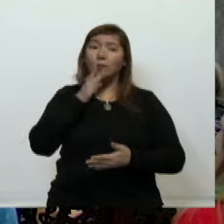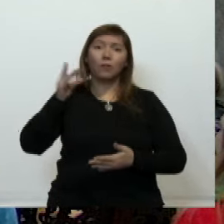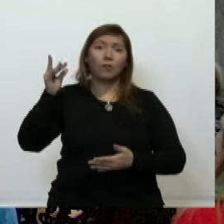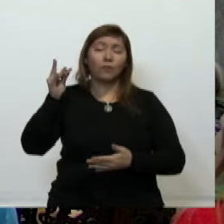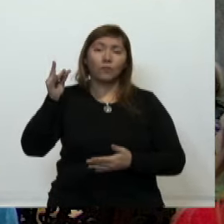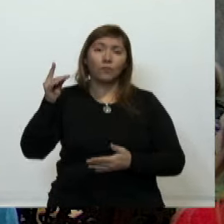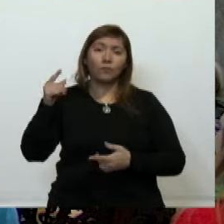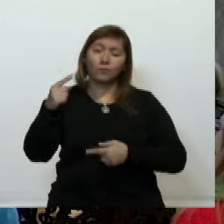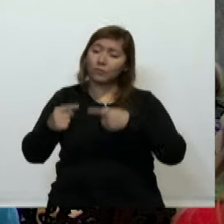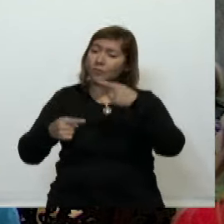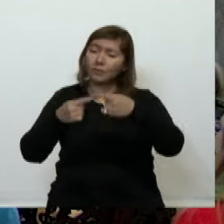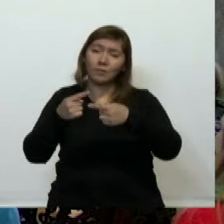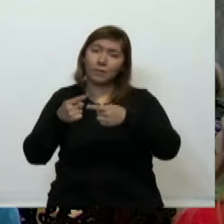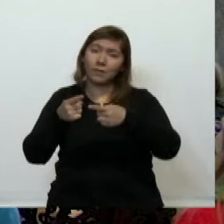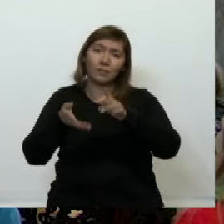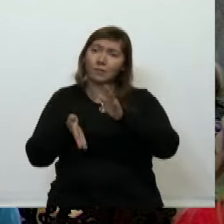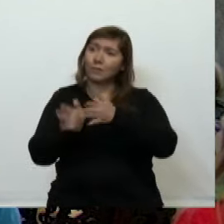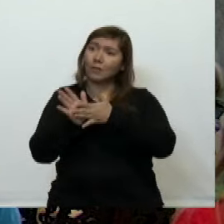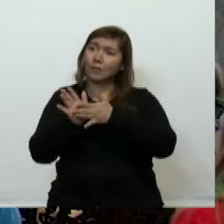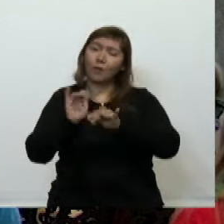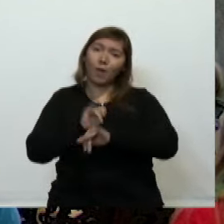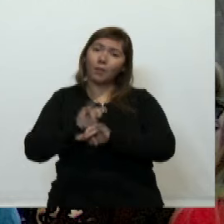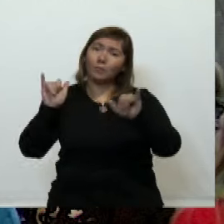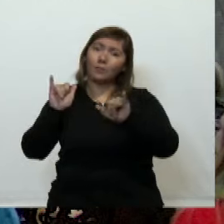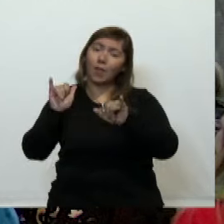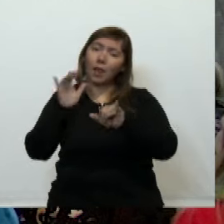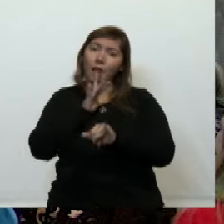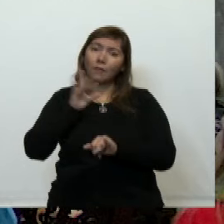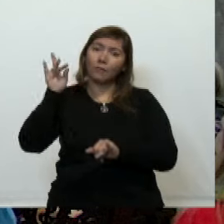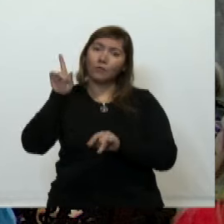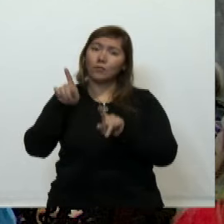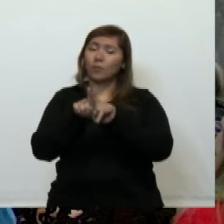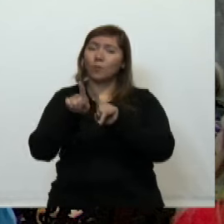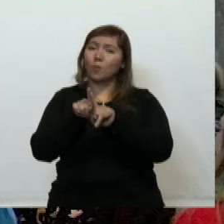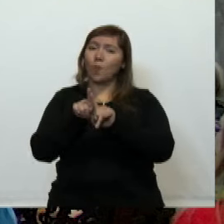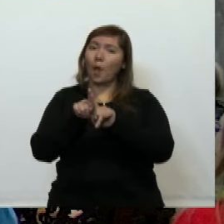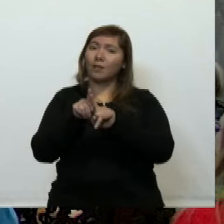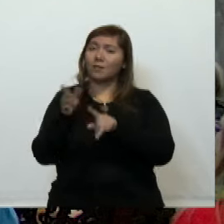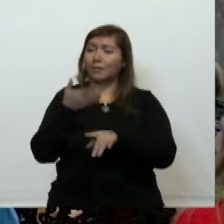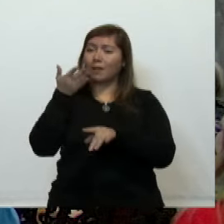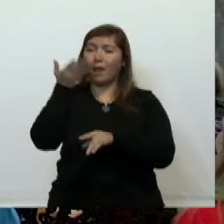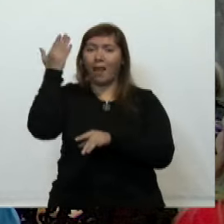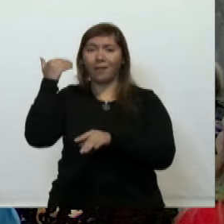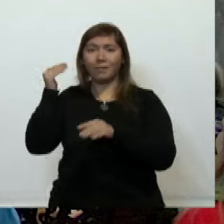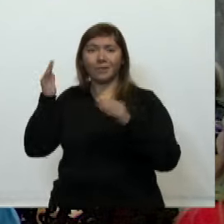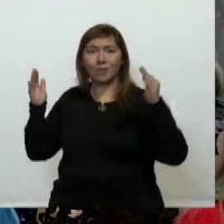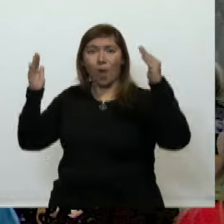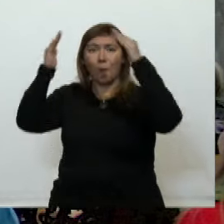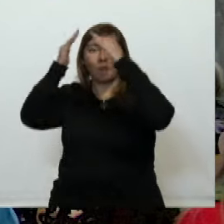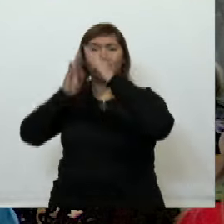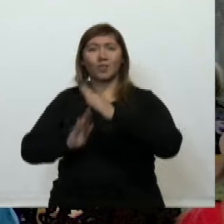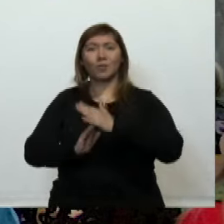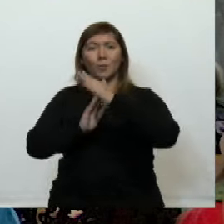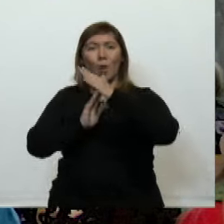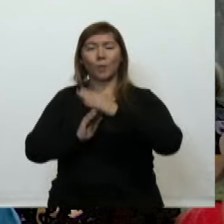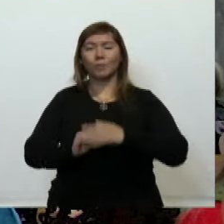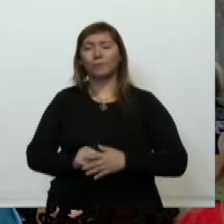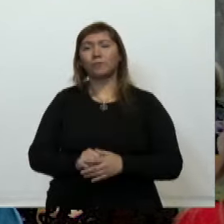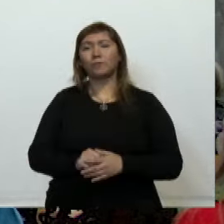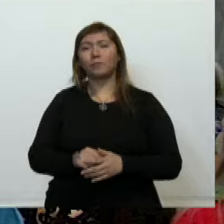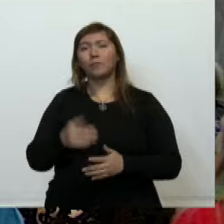seguir misionando, como decía el arzobispo en su homilía. Y doy gracias a Dios por esta vocación.